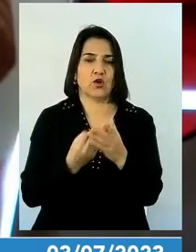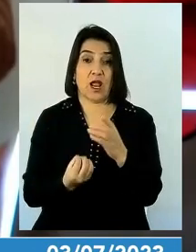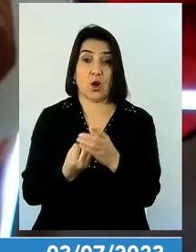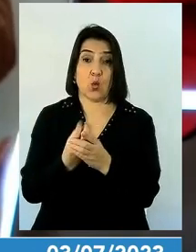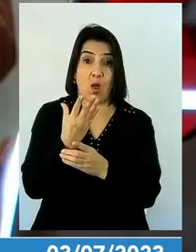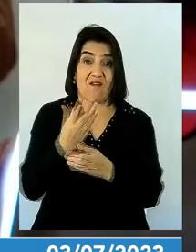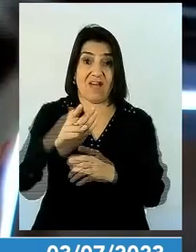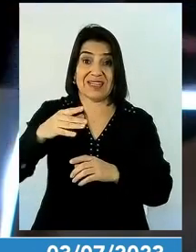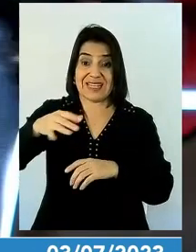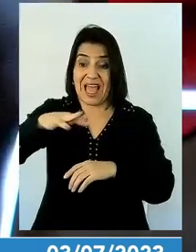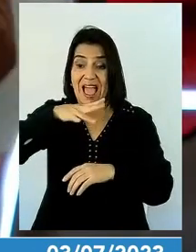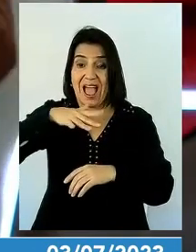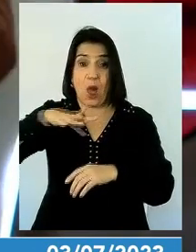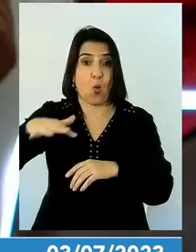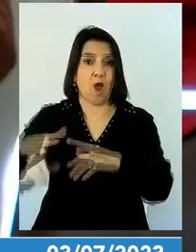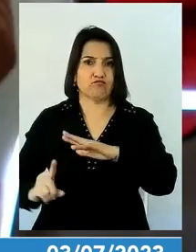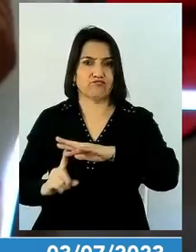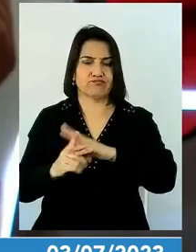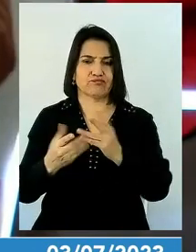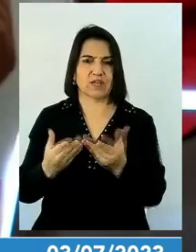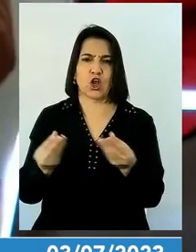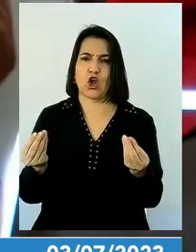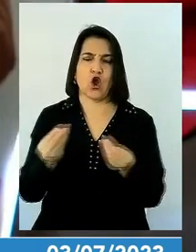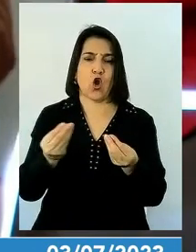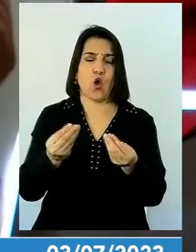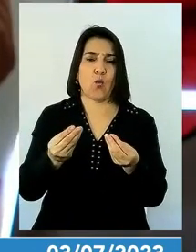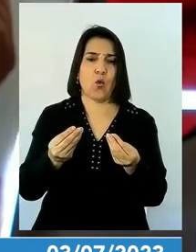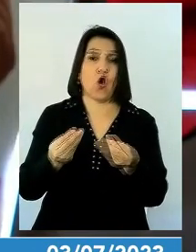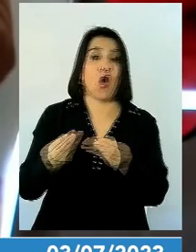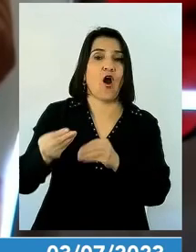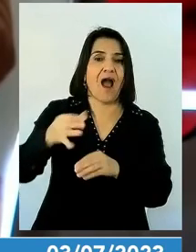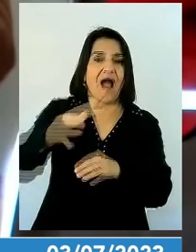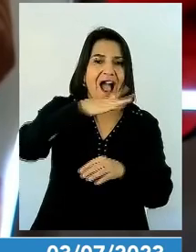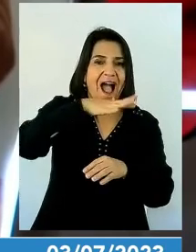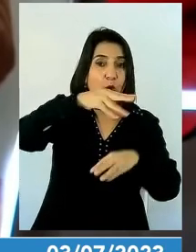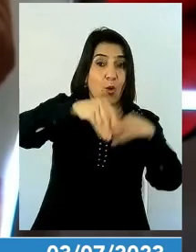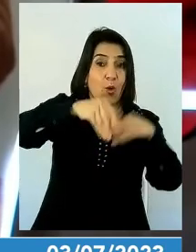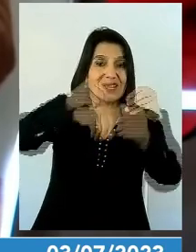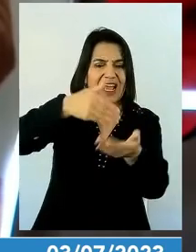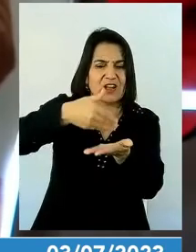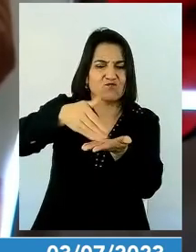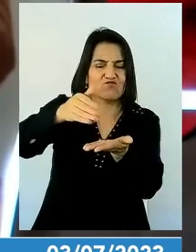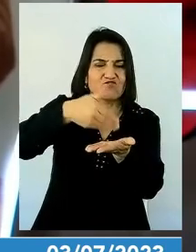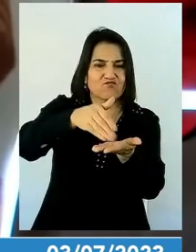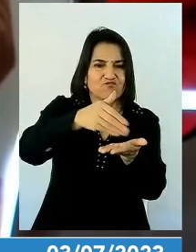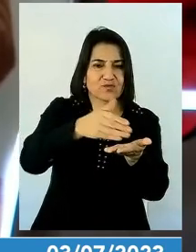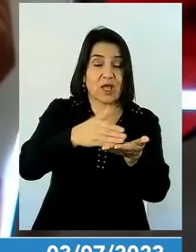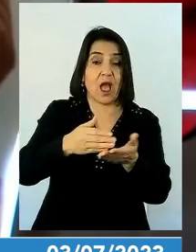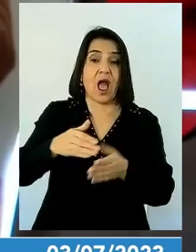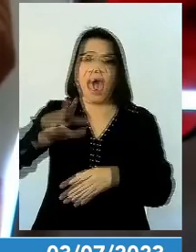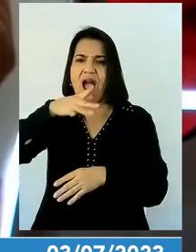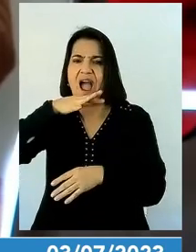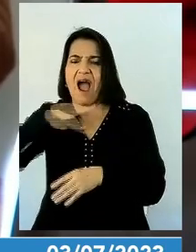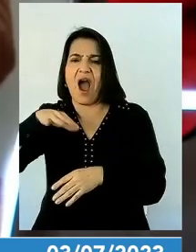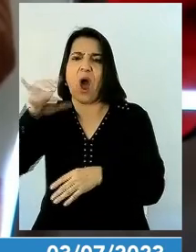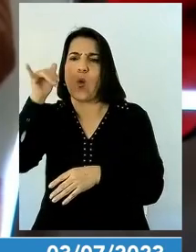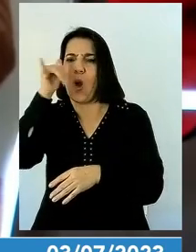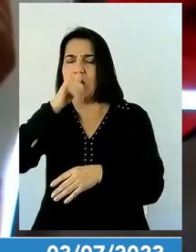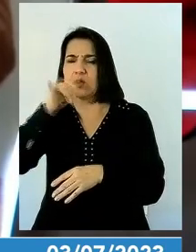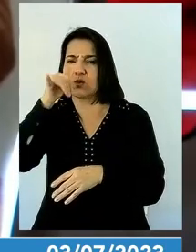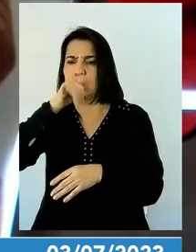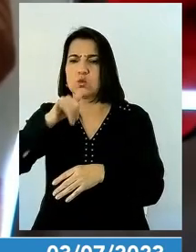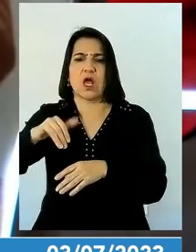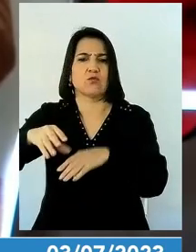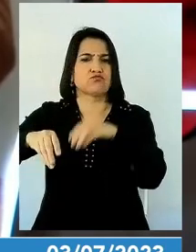de desaladora, reutilización de aguas grises, infiltración de napa subterránea. Aquí